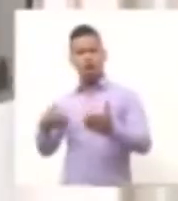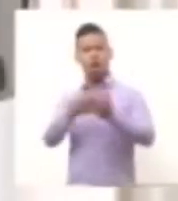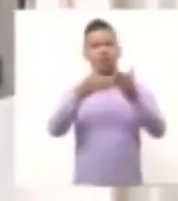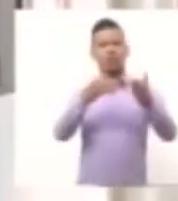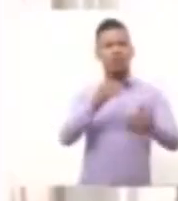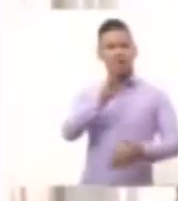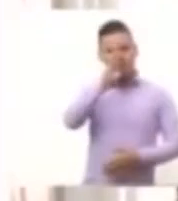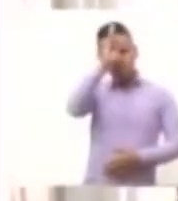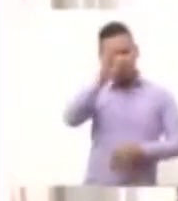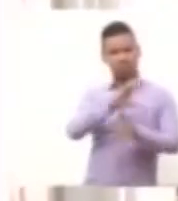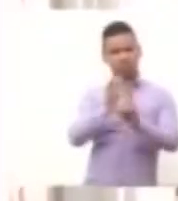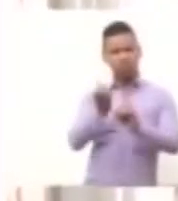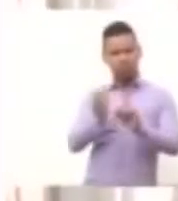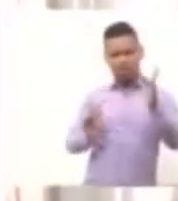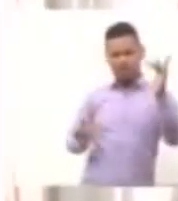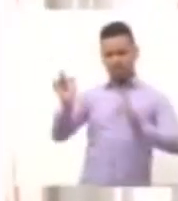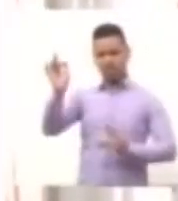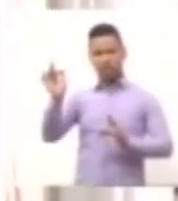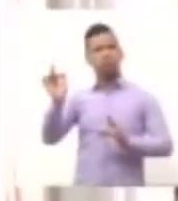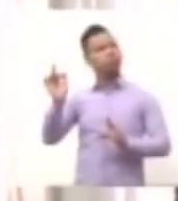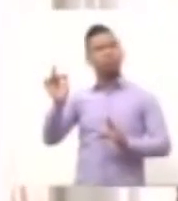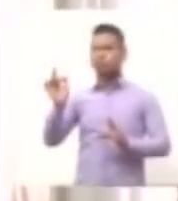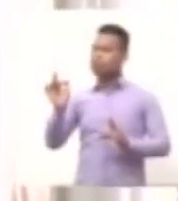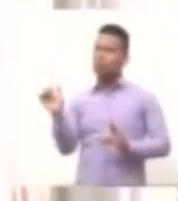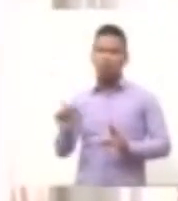costumbres de la ciudad. El código no puede ir en contra